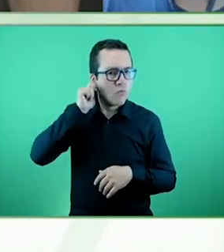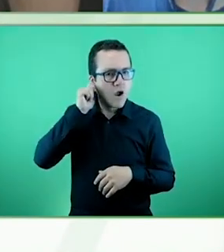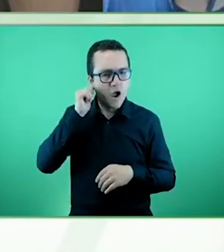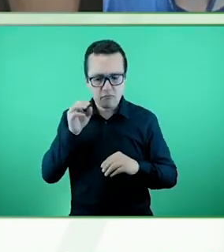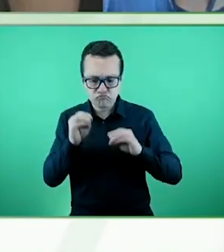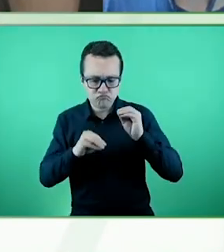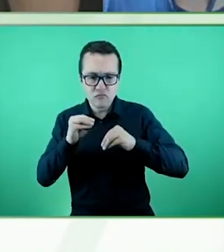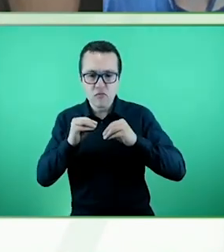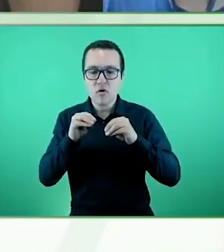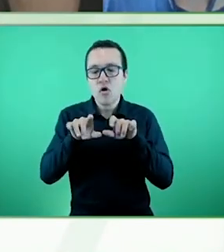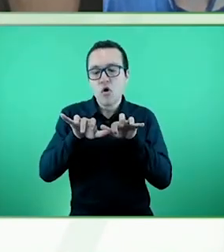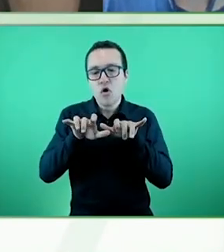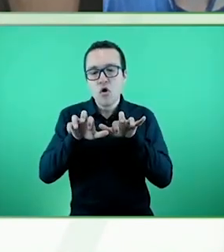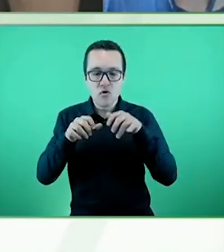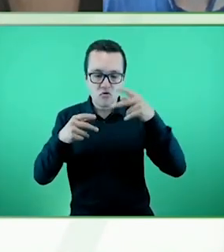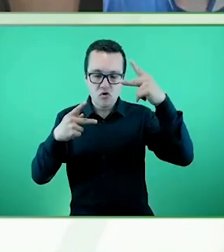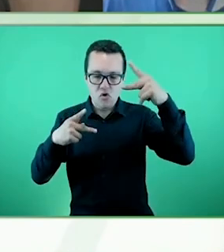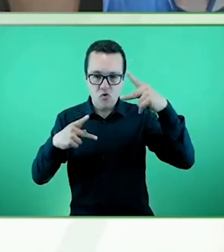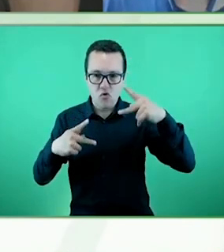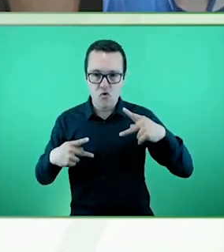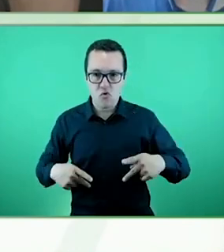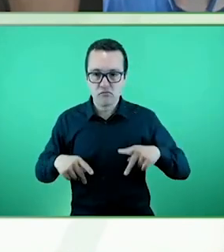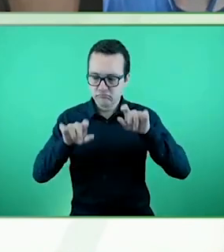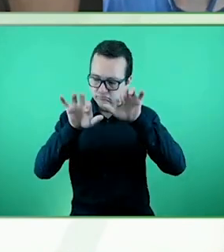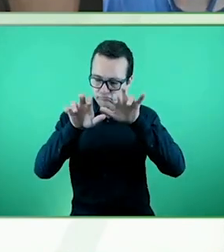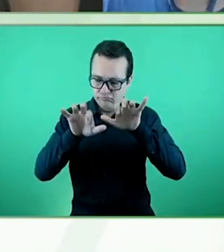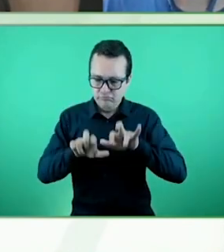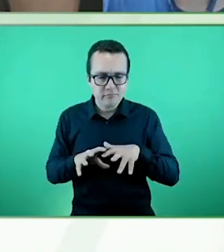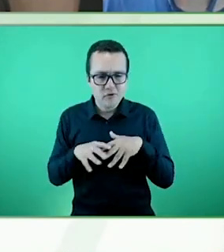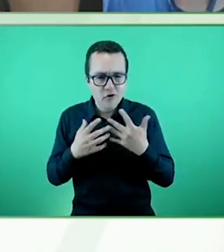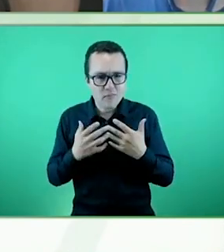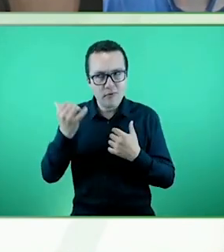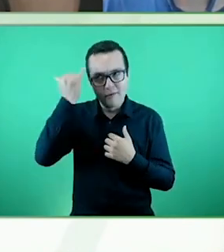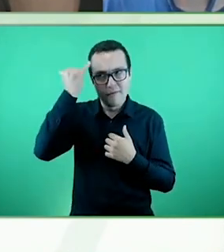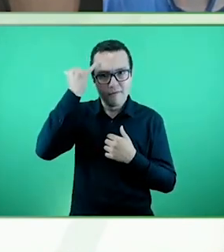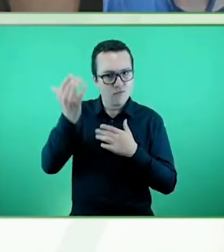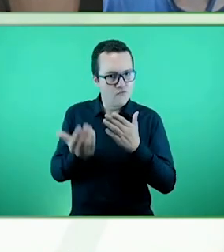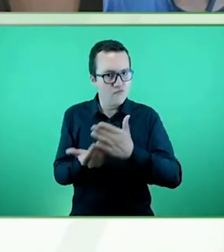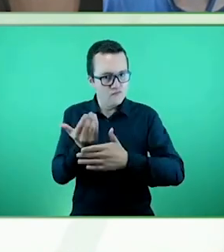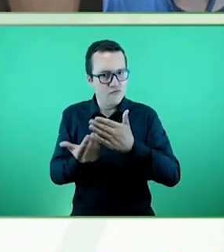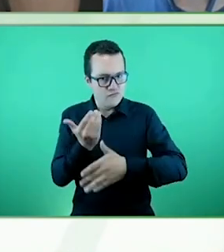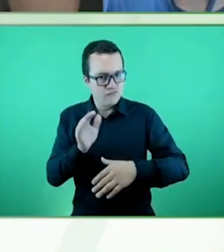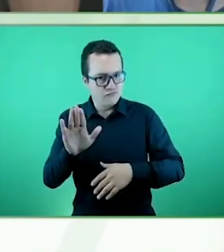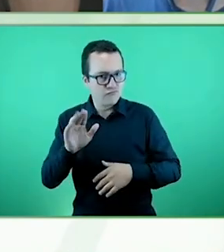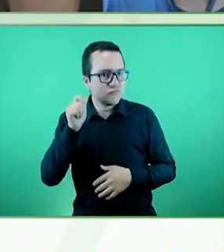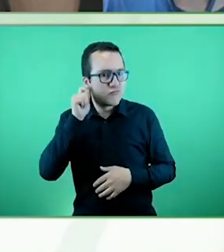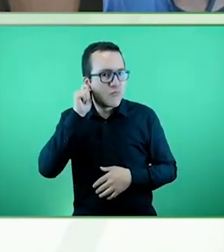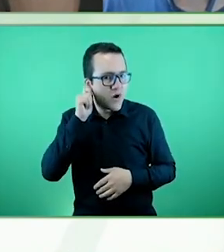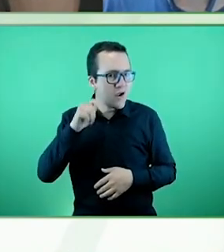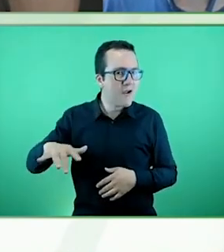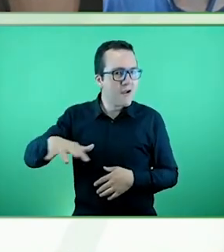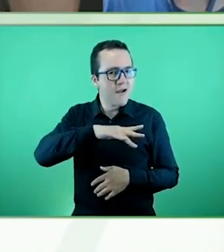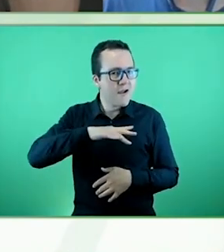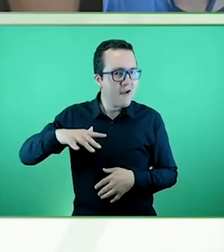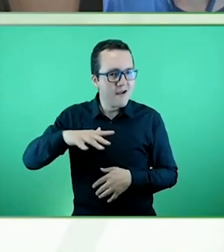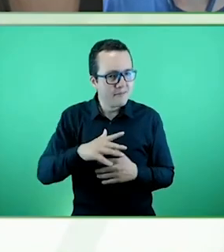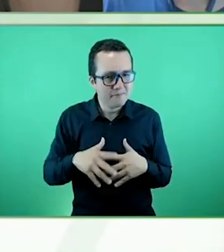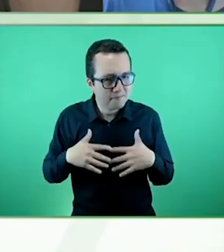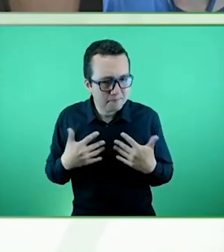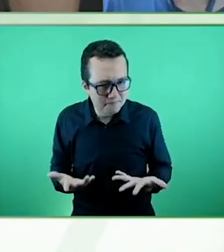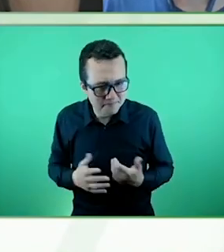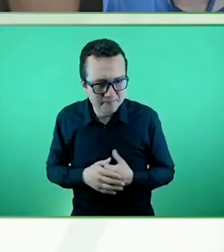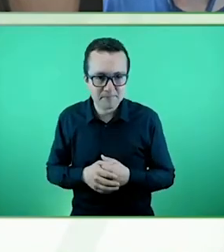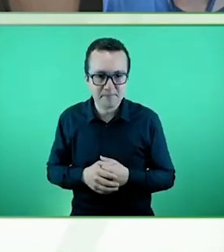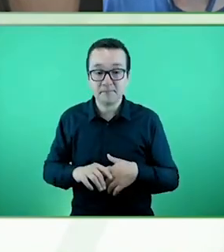nueva alternativa y un mercado no explorado por el género femenino. Y finalmente, les presento